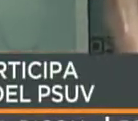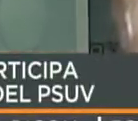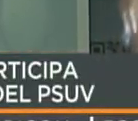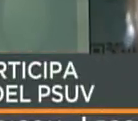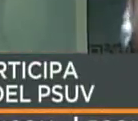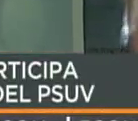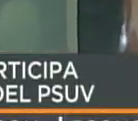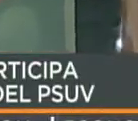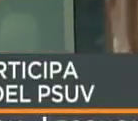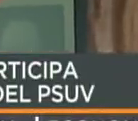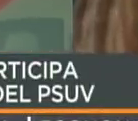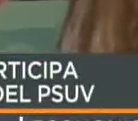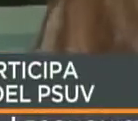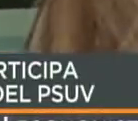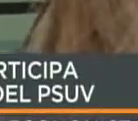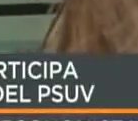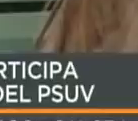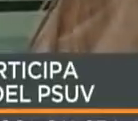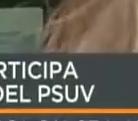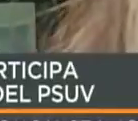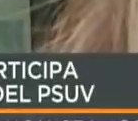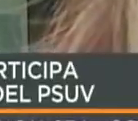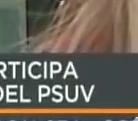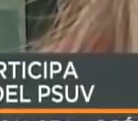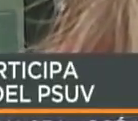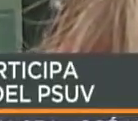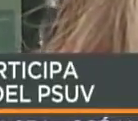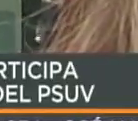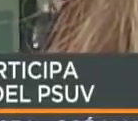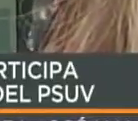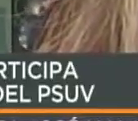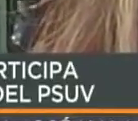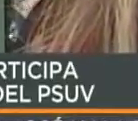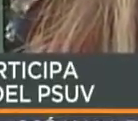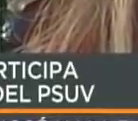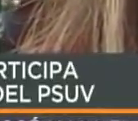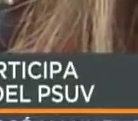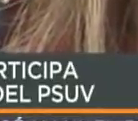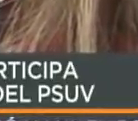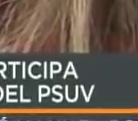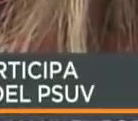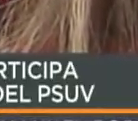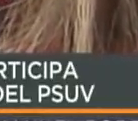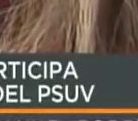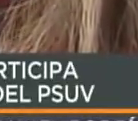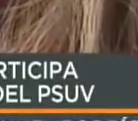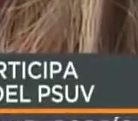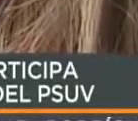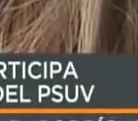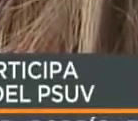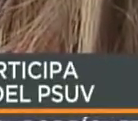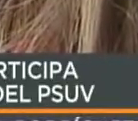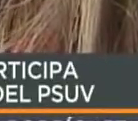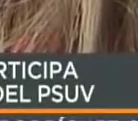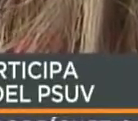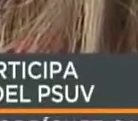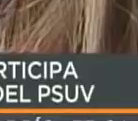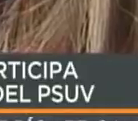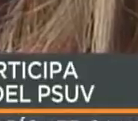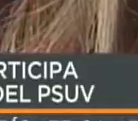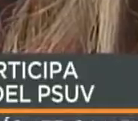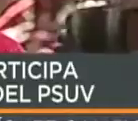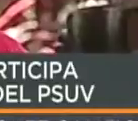en la actualidad es acechada por una campaña internacional sin precedente. El jefe de Estado venezolano Nicolás Maduro lo ha